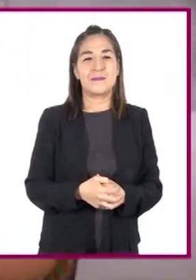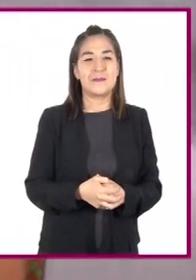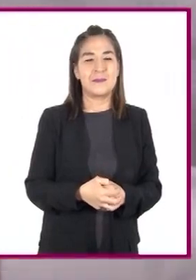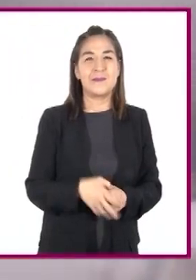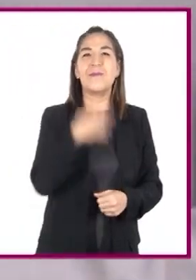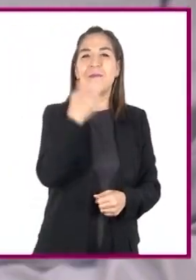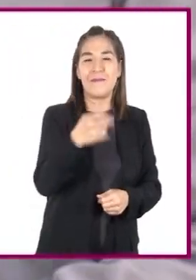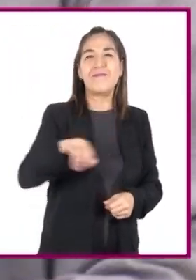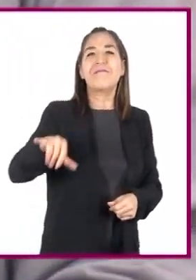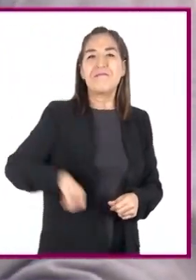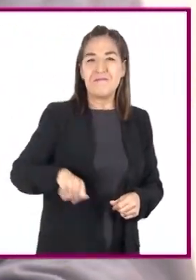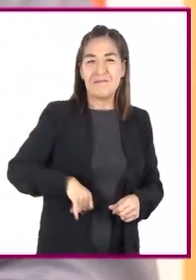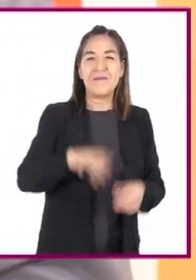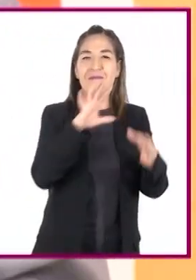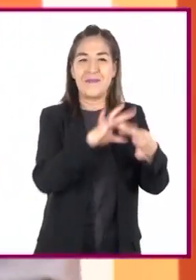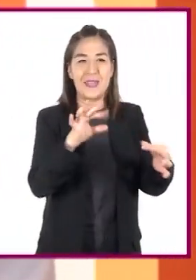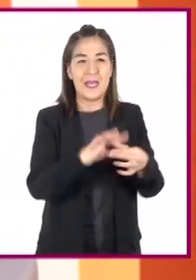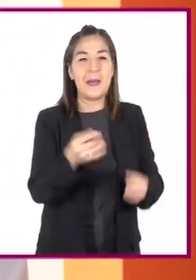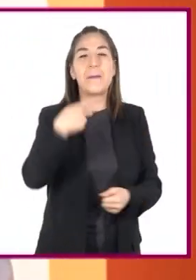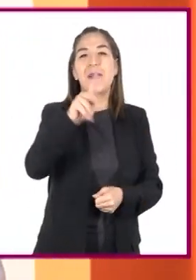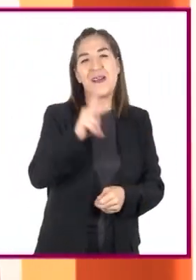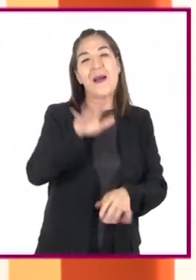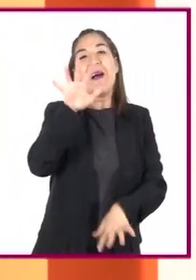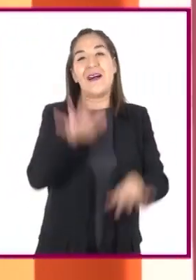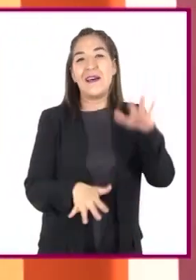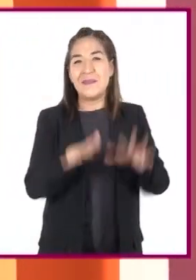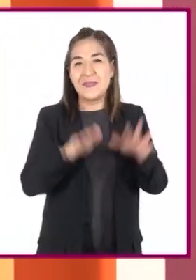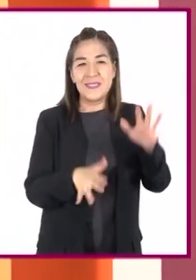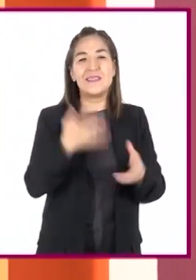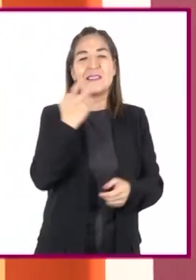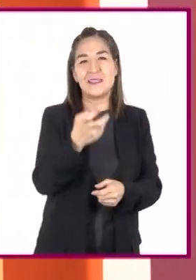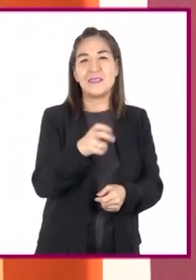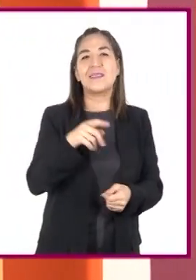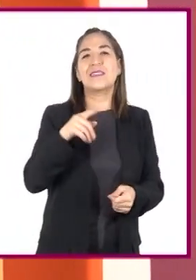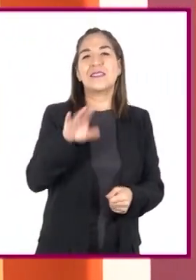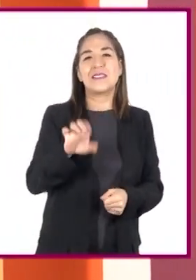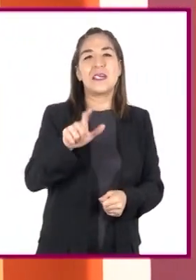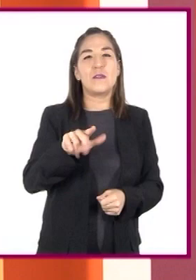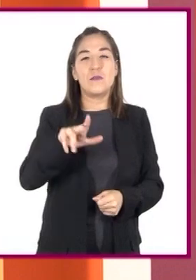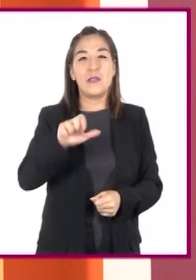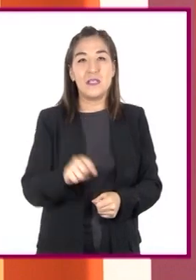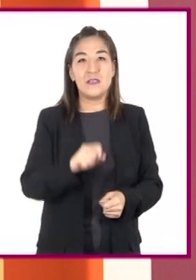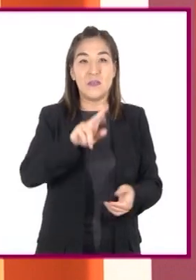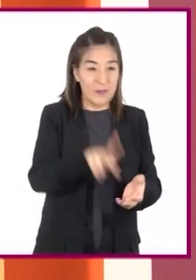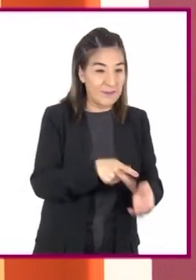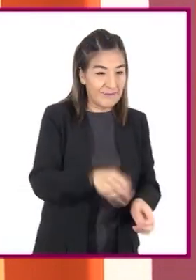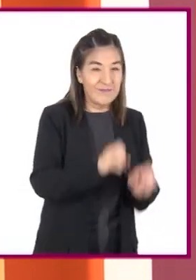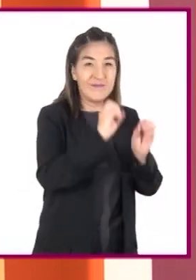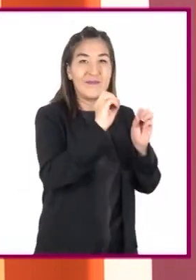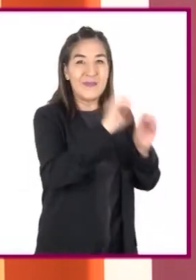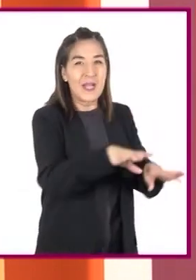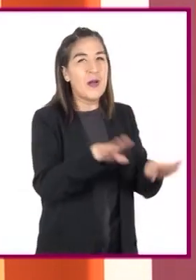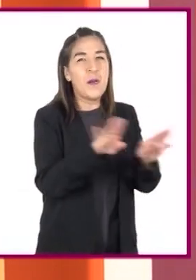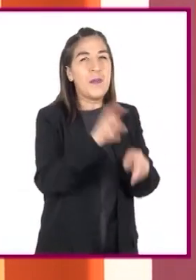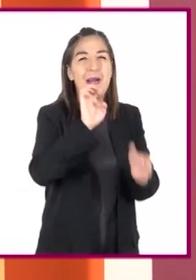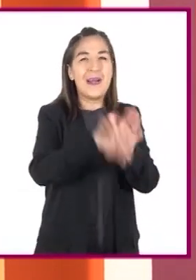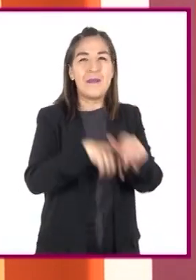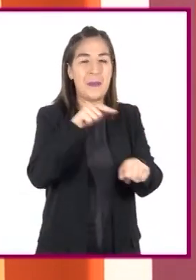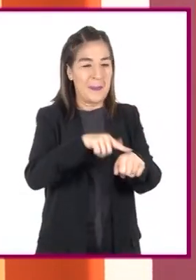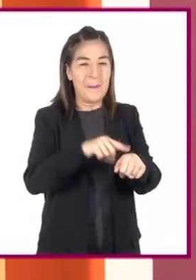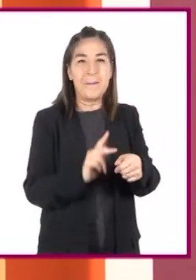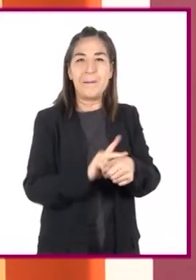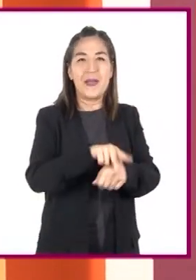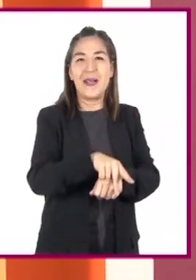Muy interesante, maestro. Pero en ocasiones algunas células no se desechan como en la piel. Aquí